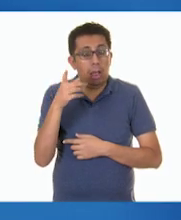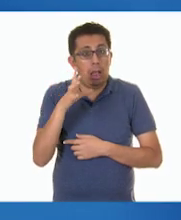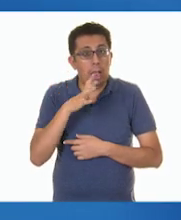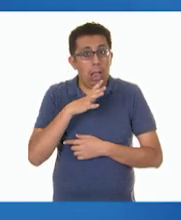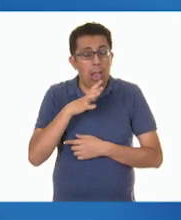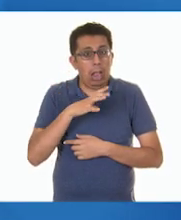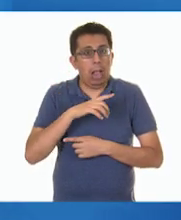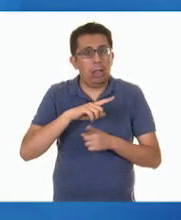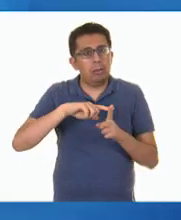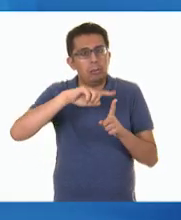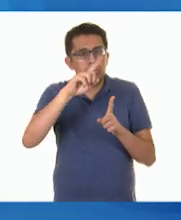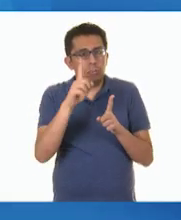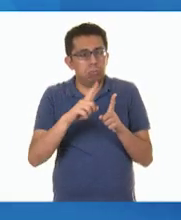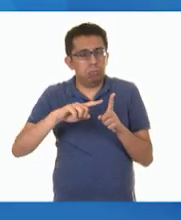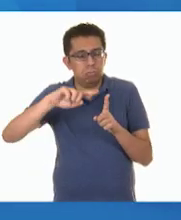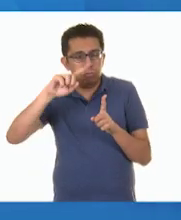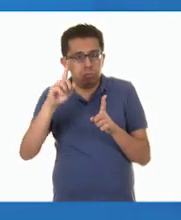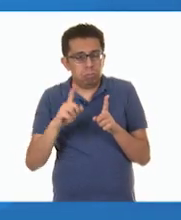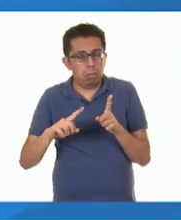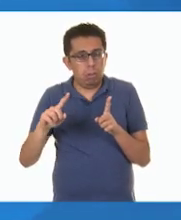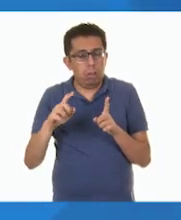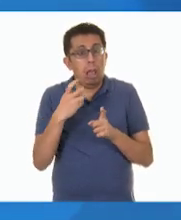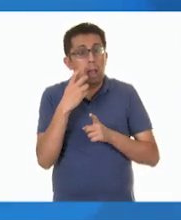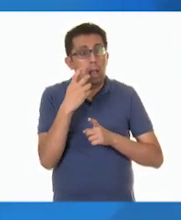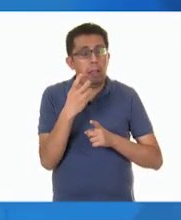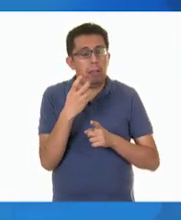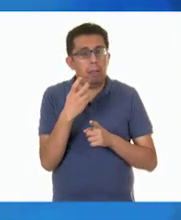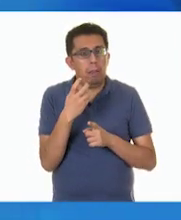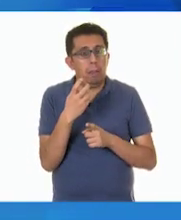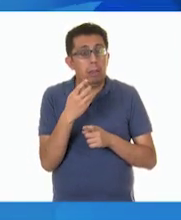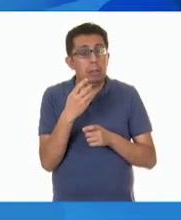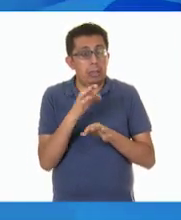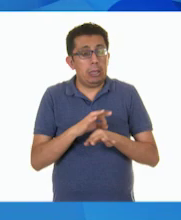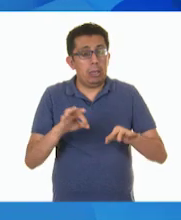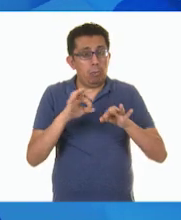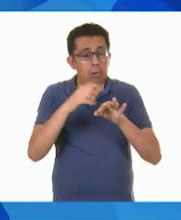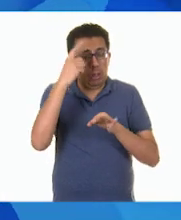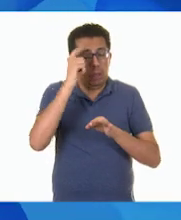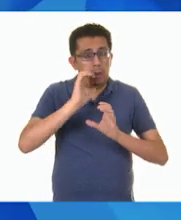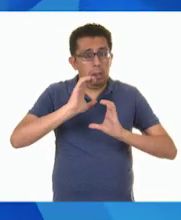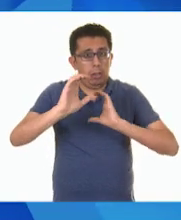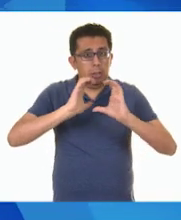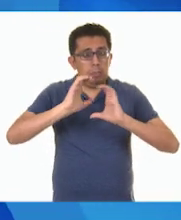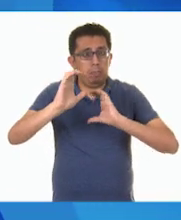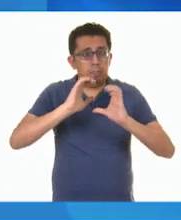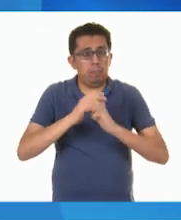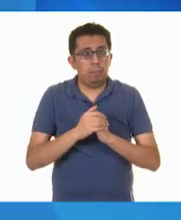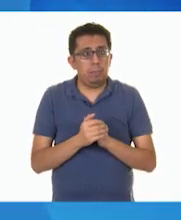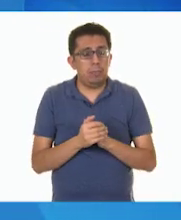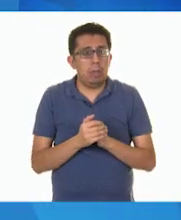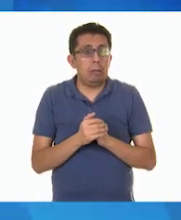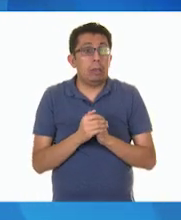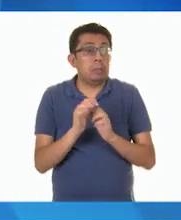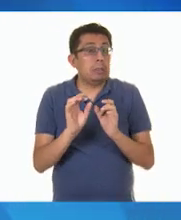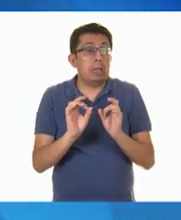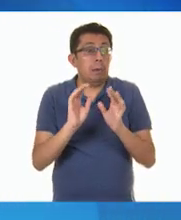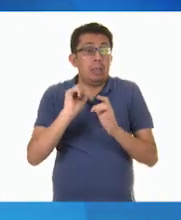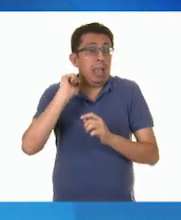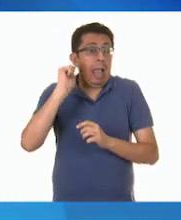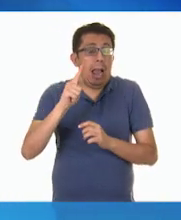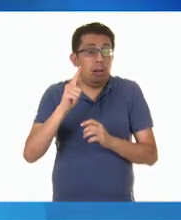La radio de onda corta sigue siendo considerada como una poderosa herramienta de comunicación para situaciones de